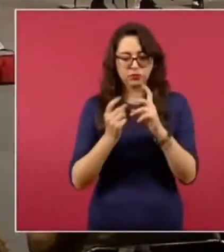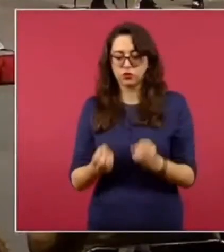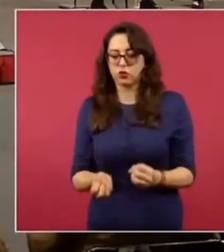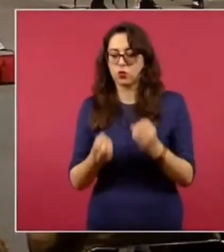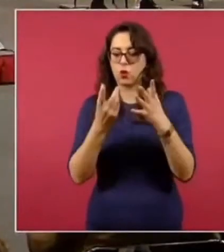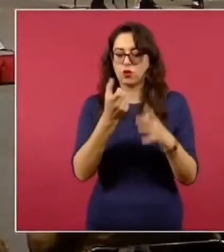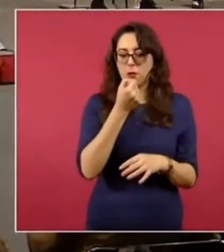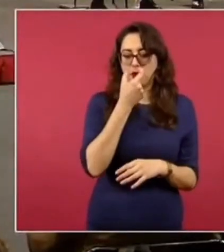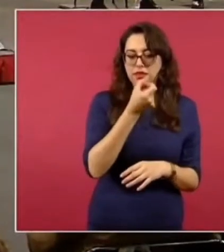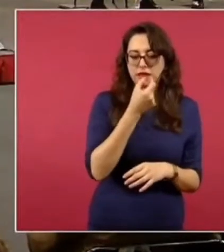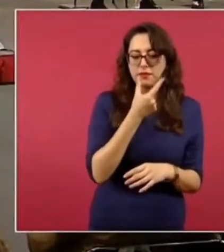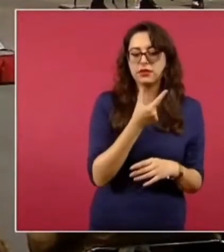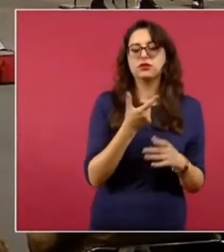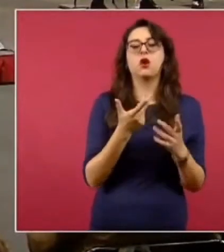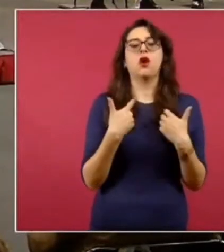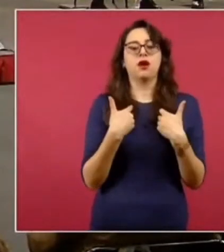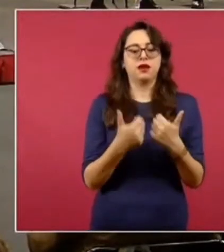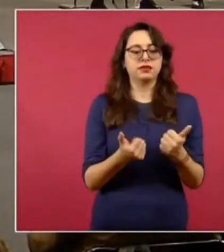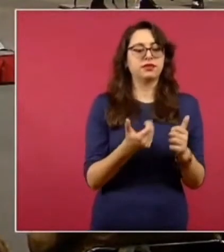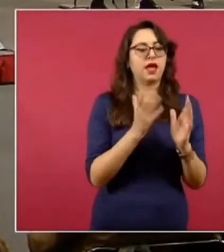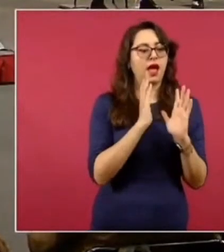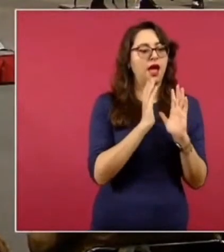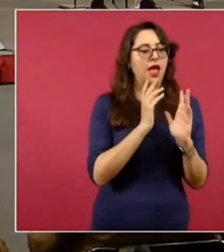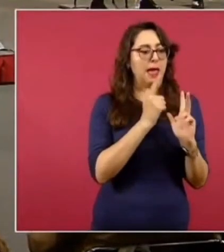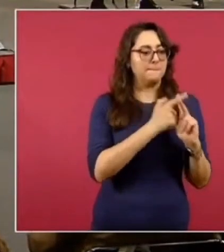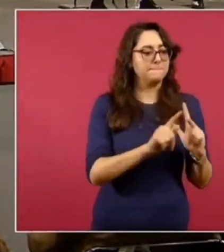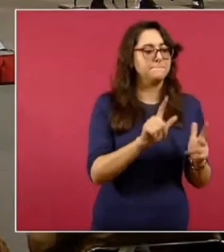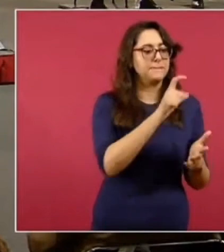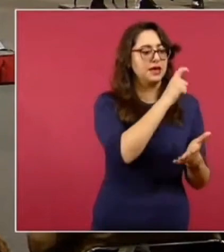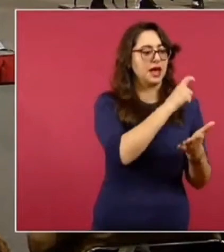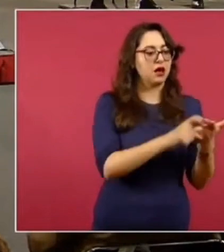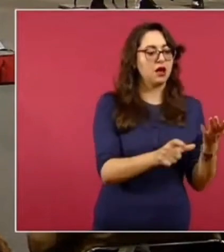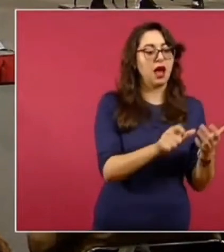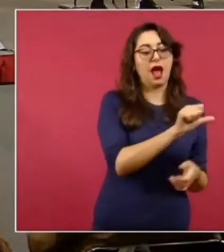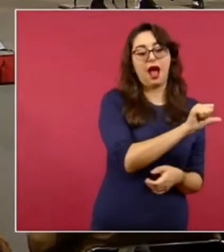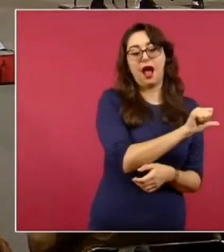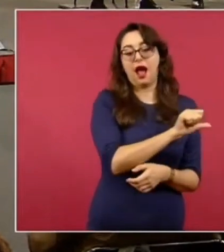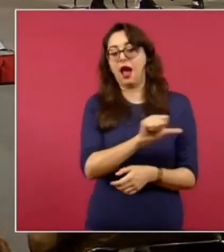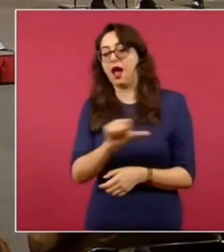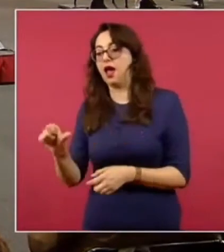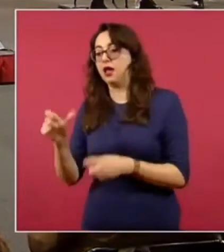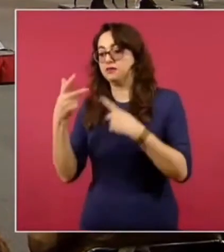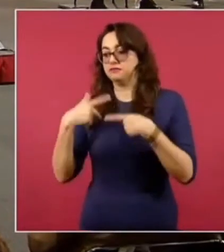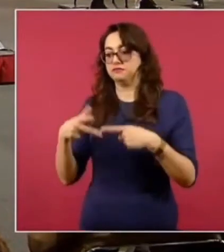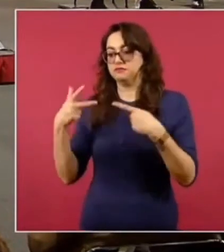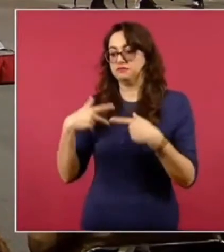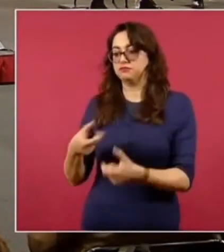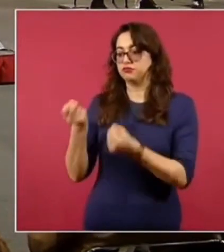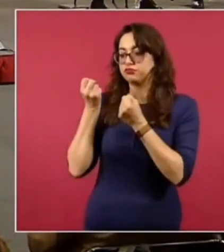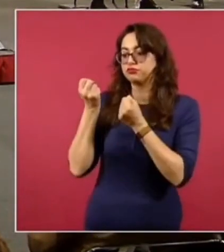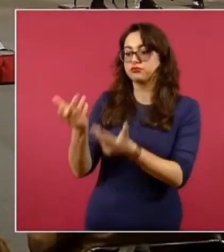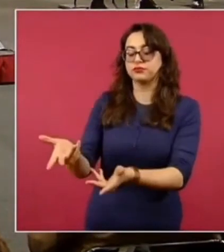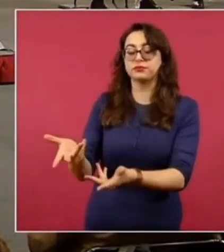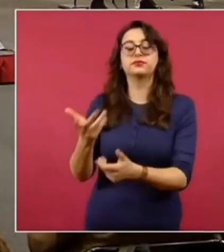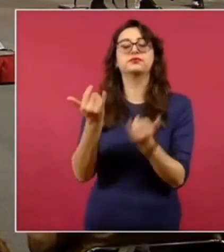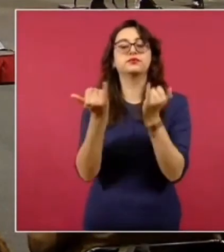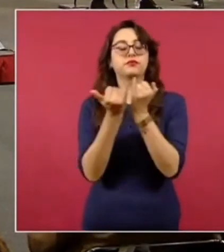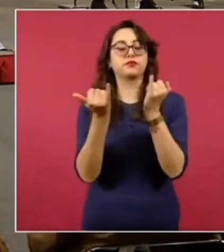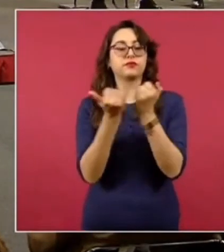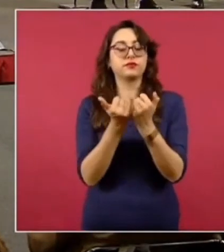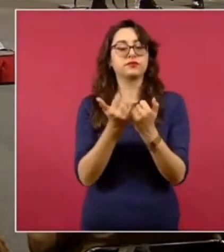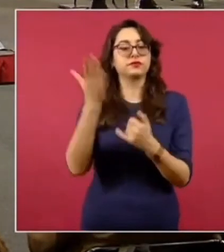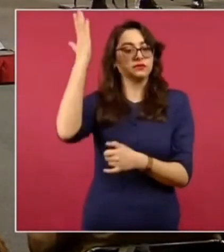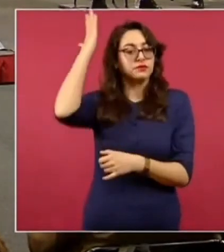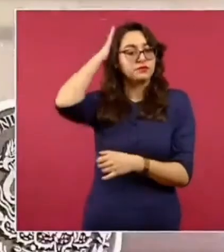la adquisición hasta que se le entrega al derechohabiente. Además, se cuenta con un grupo de personas a nivel central que están